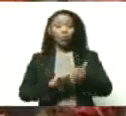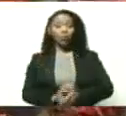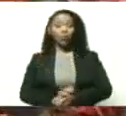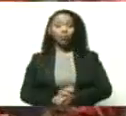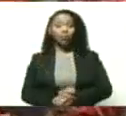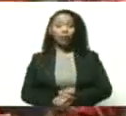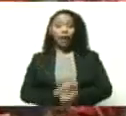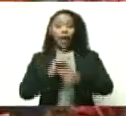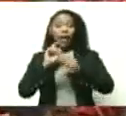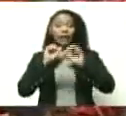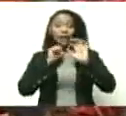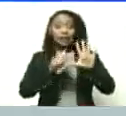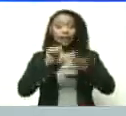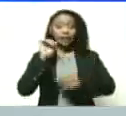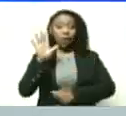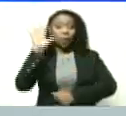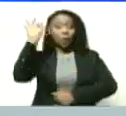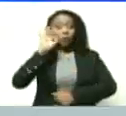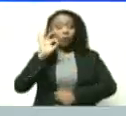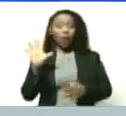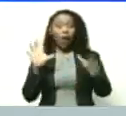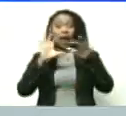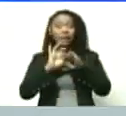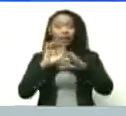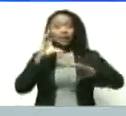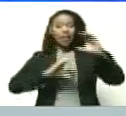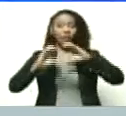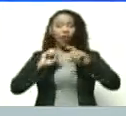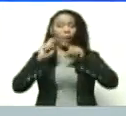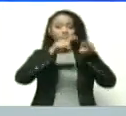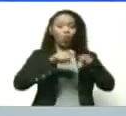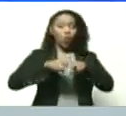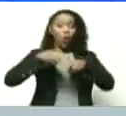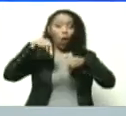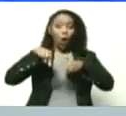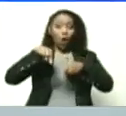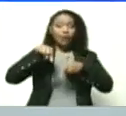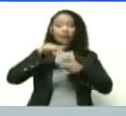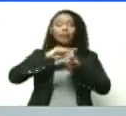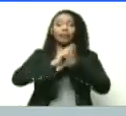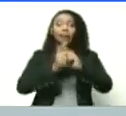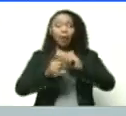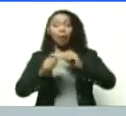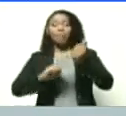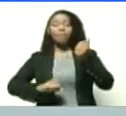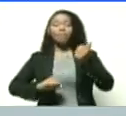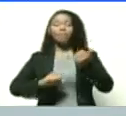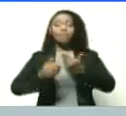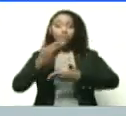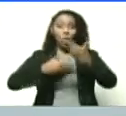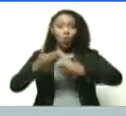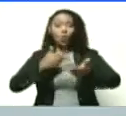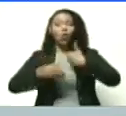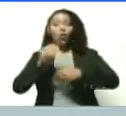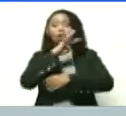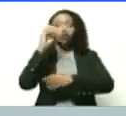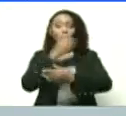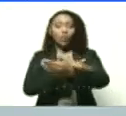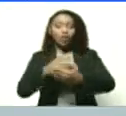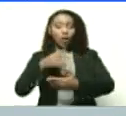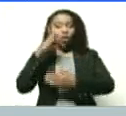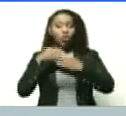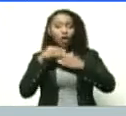El 65% de la Alianza Científico-Campesina, que hoy sustituye importaciones por 400 millones de dólares,